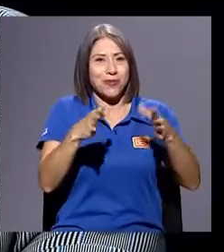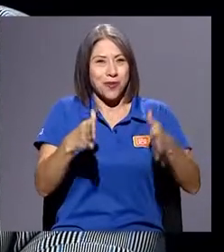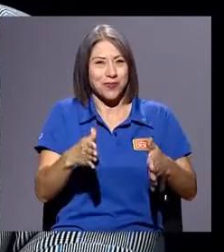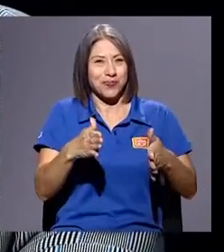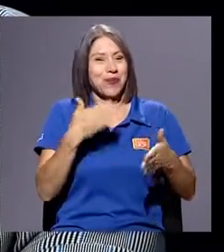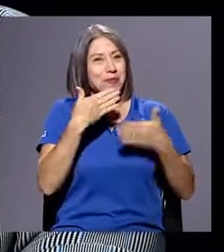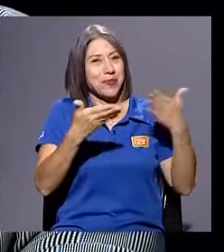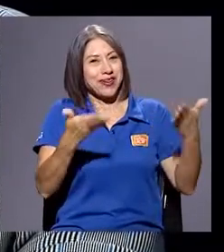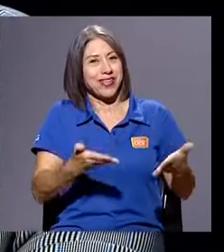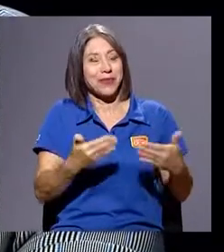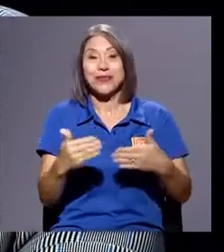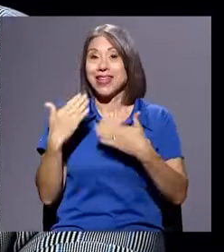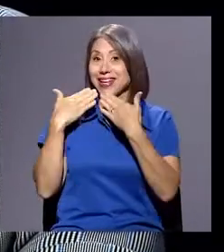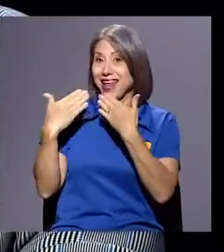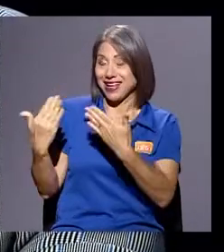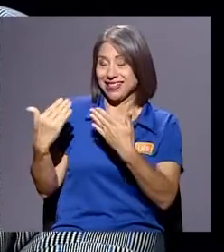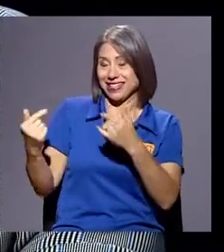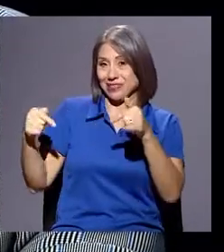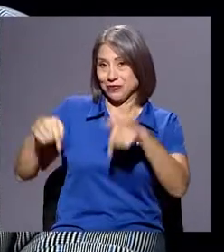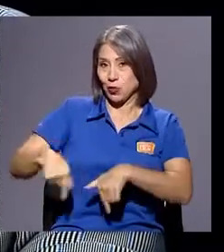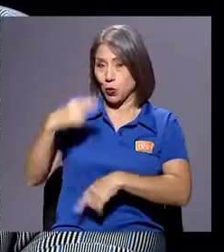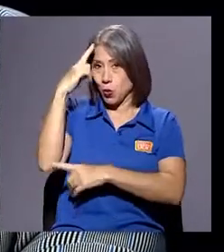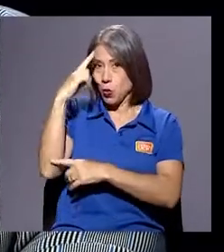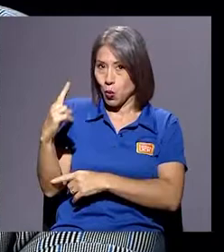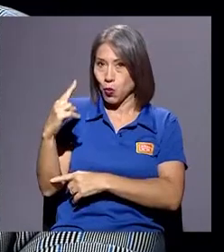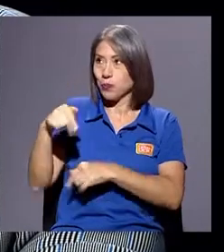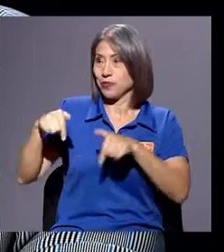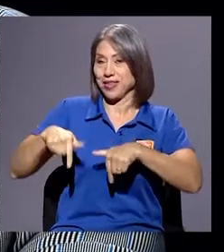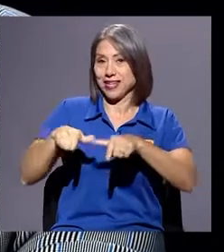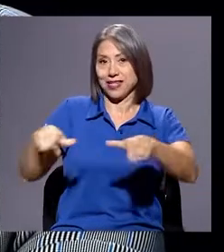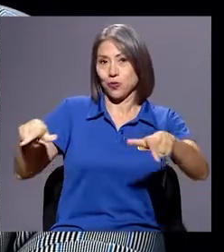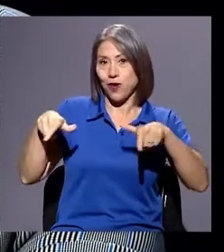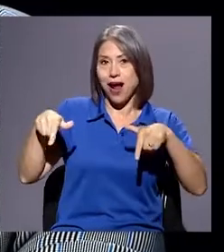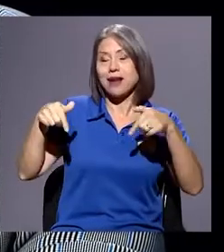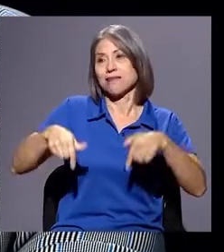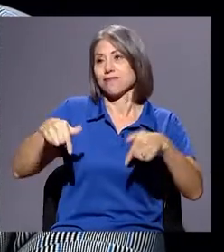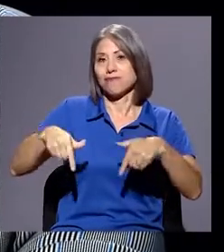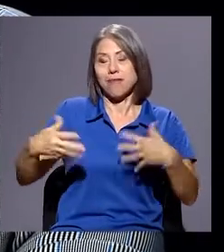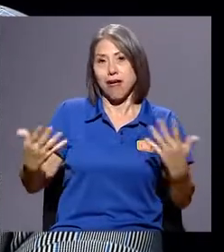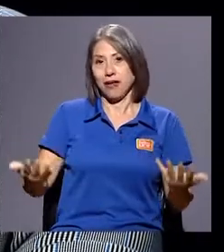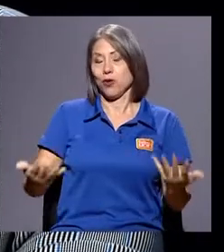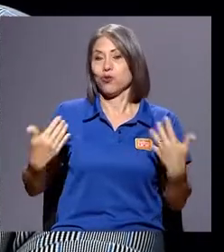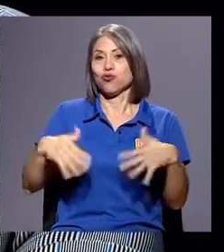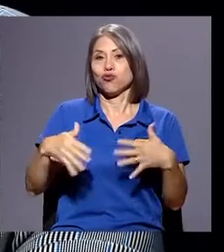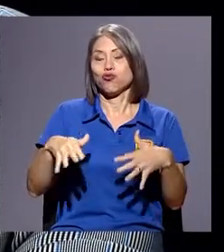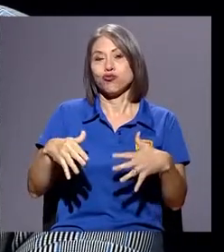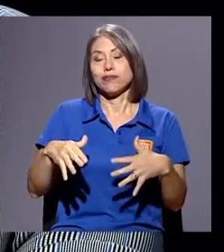aquí. Realmente es un honor en un lugar que de verdad ha creado